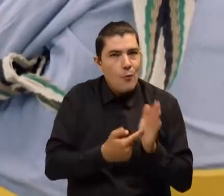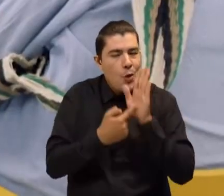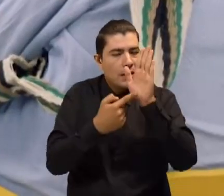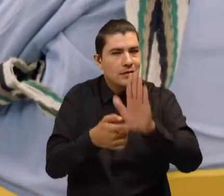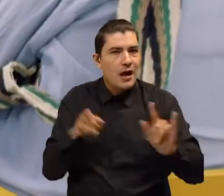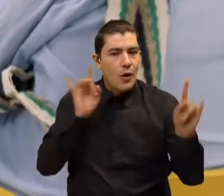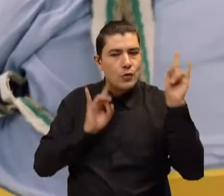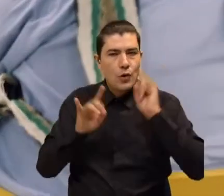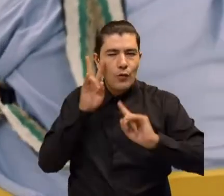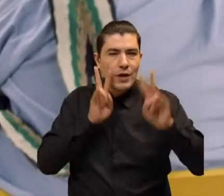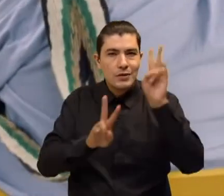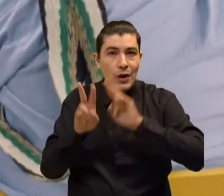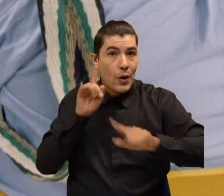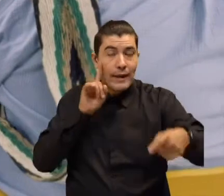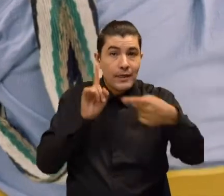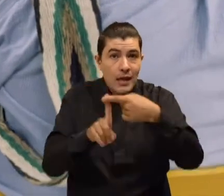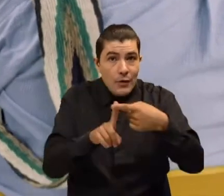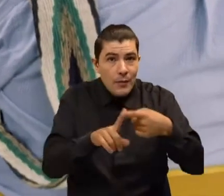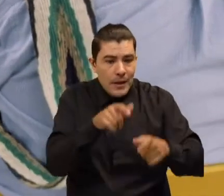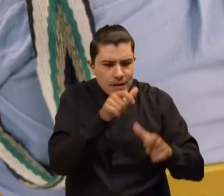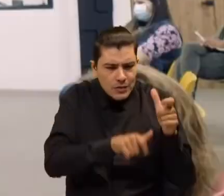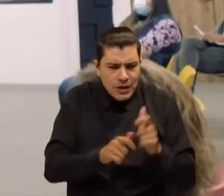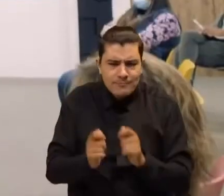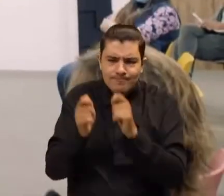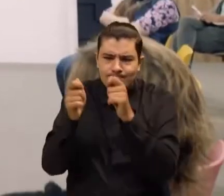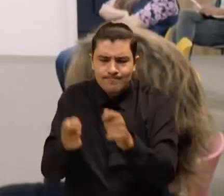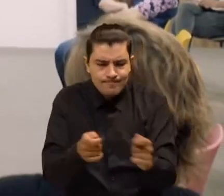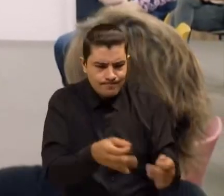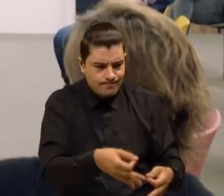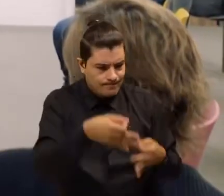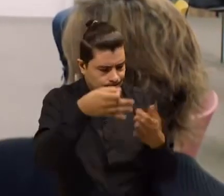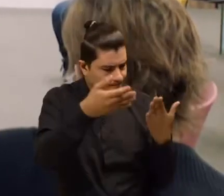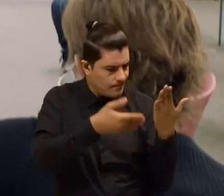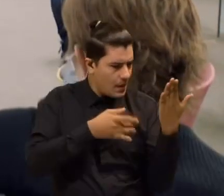las que buscan cautivar a esos posibles compradores de la industria audiovisual